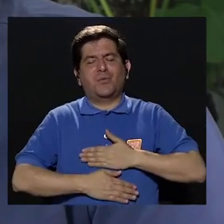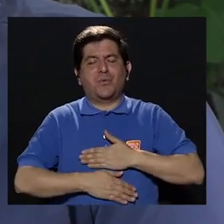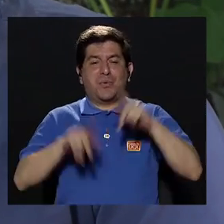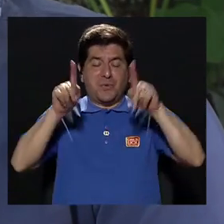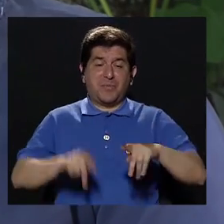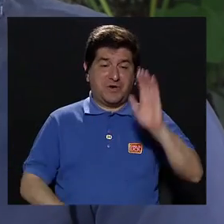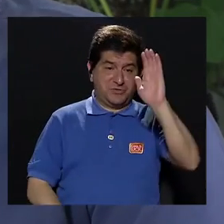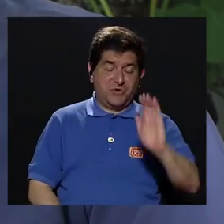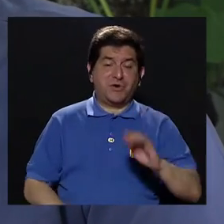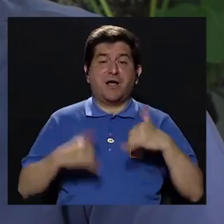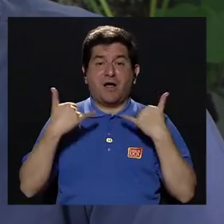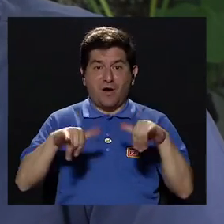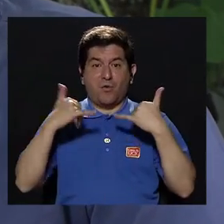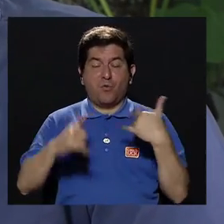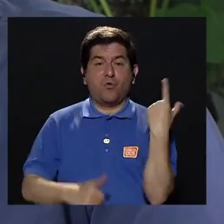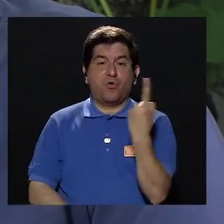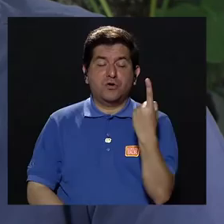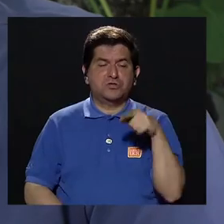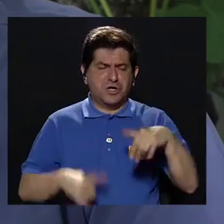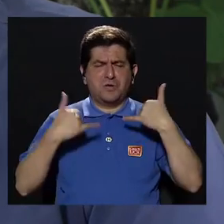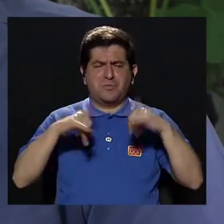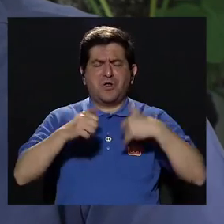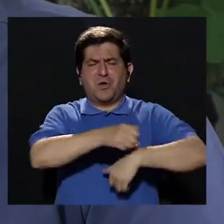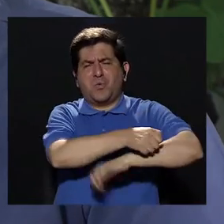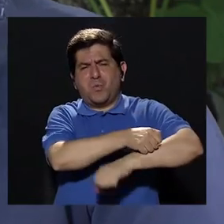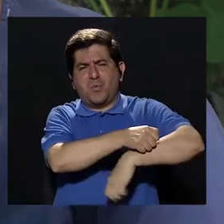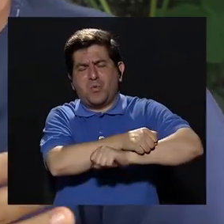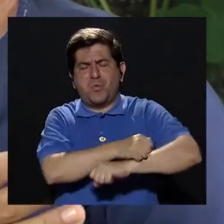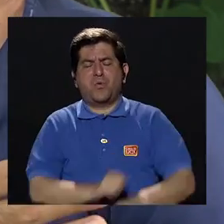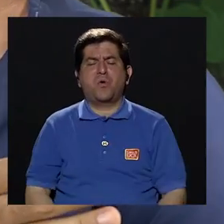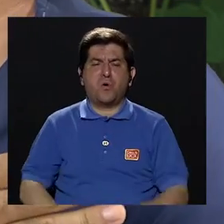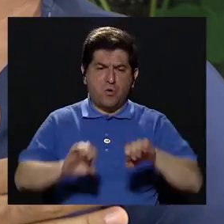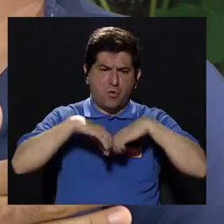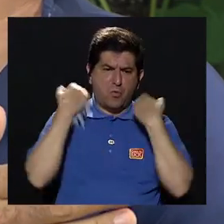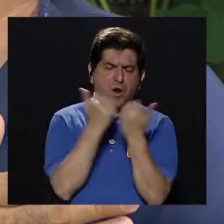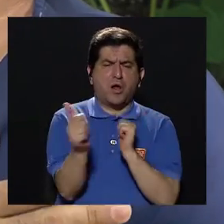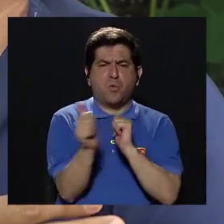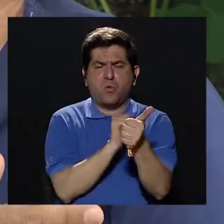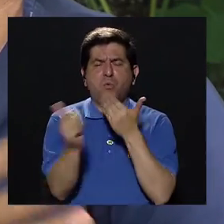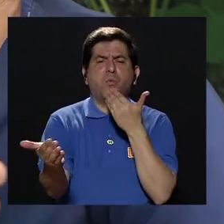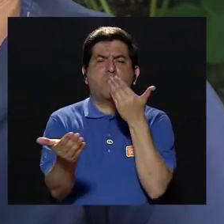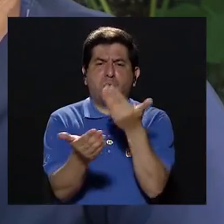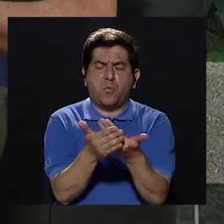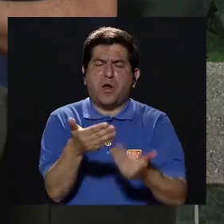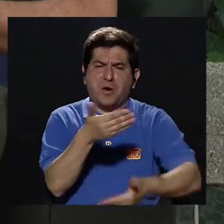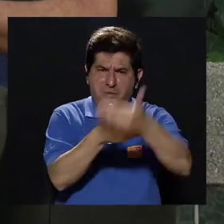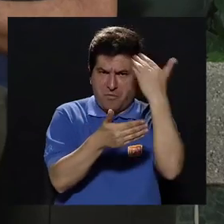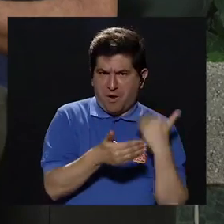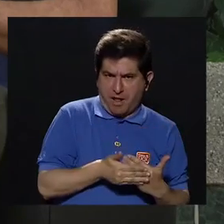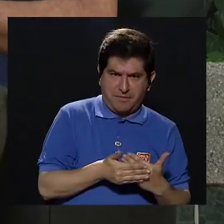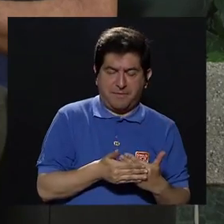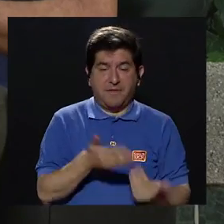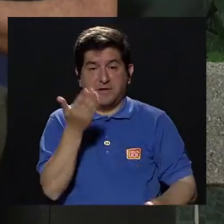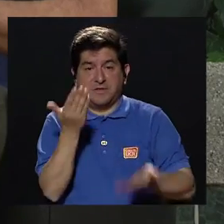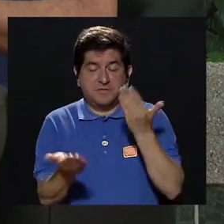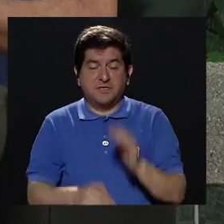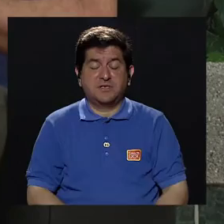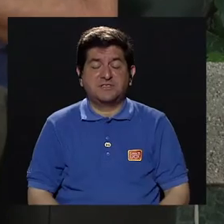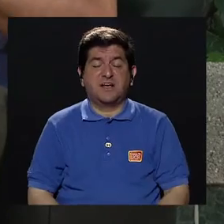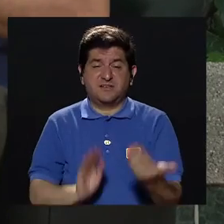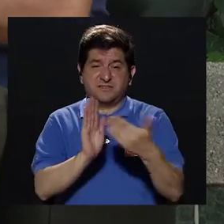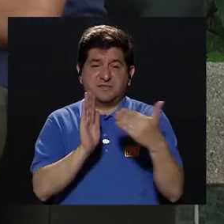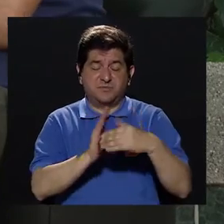un señor que en su infancia jugó, que siempre fue mejenguero o participó en un equipo deportivo bueno y por